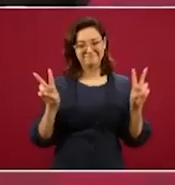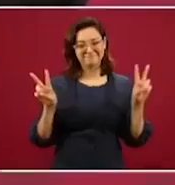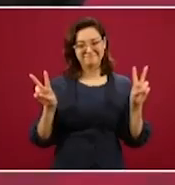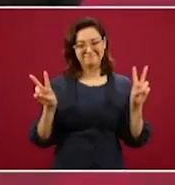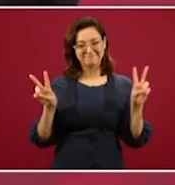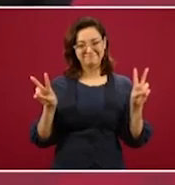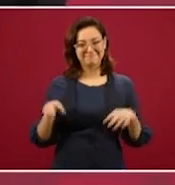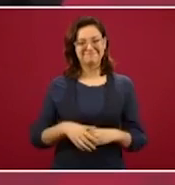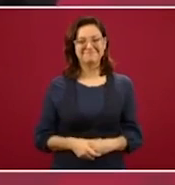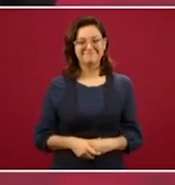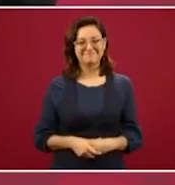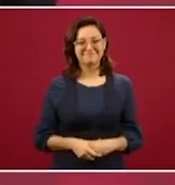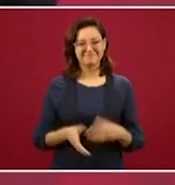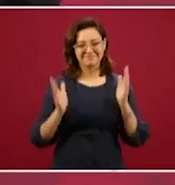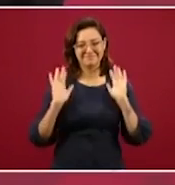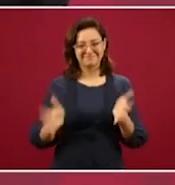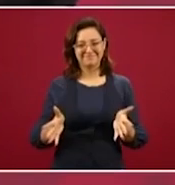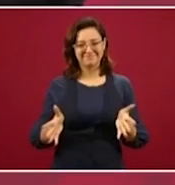Ya.